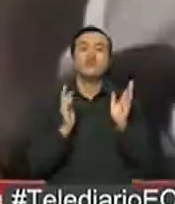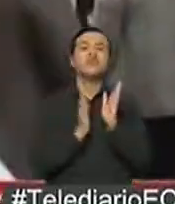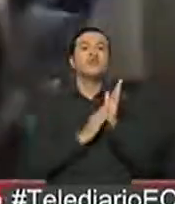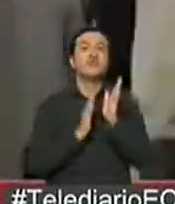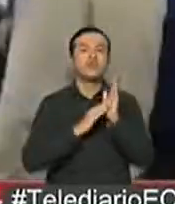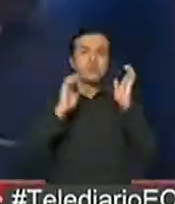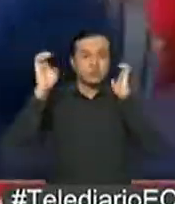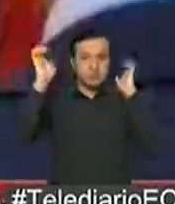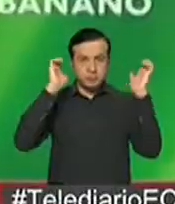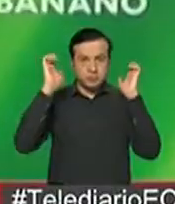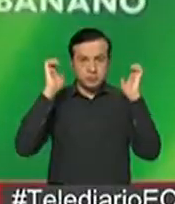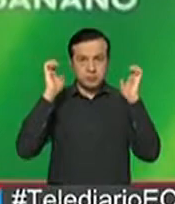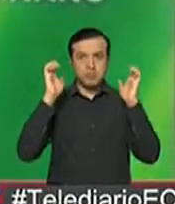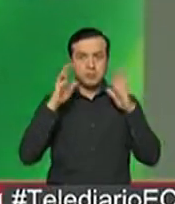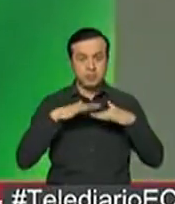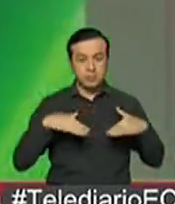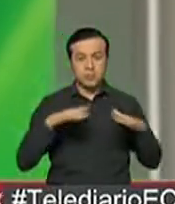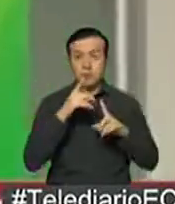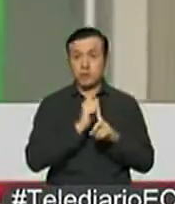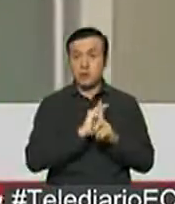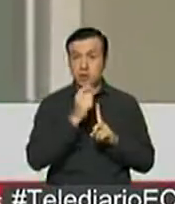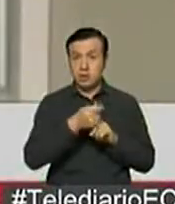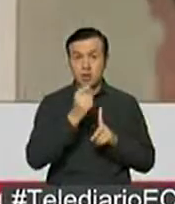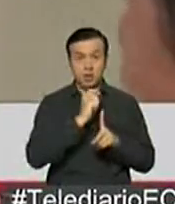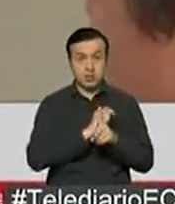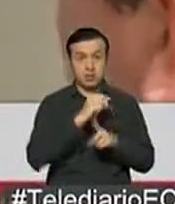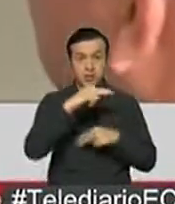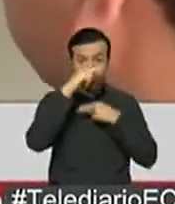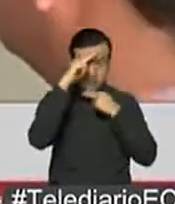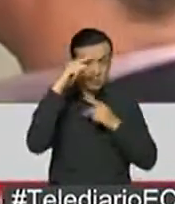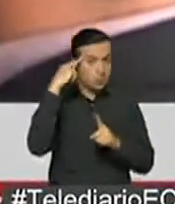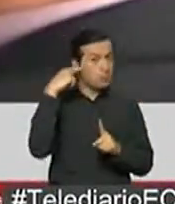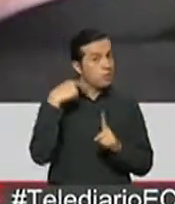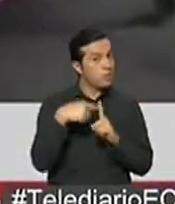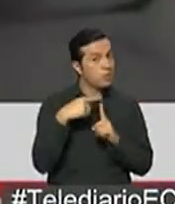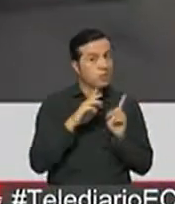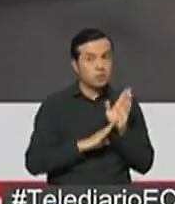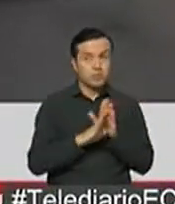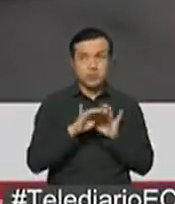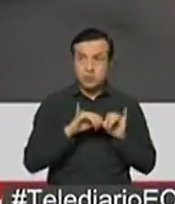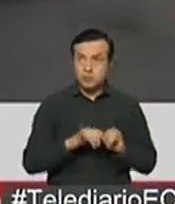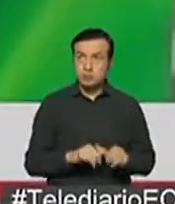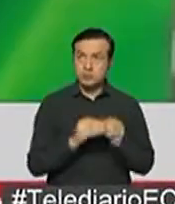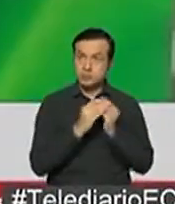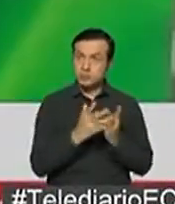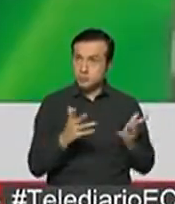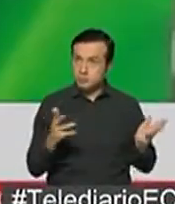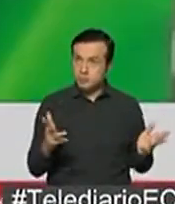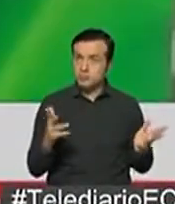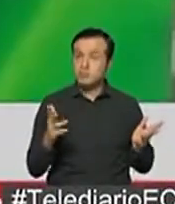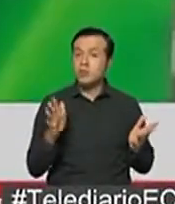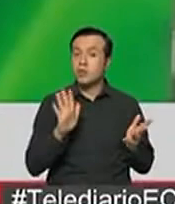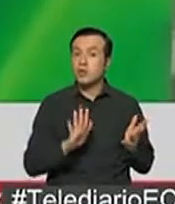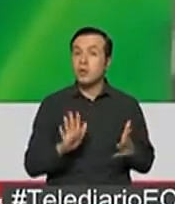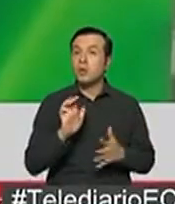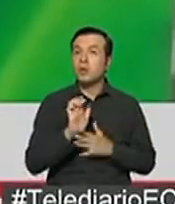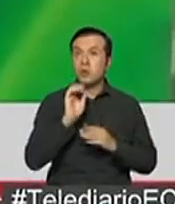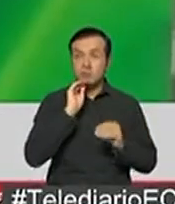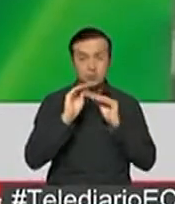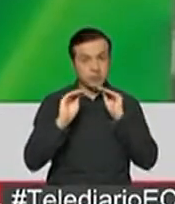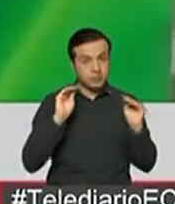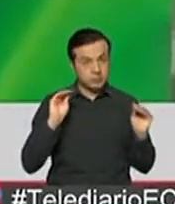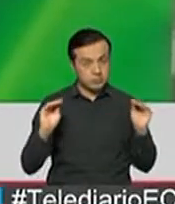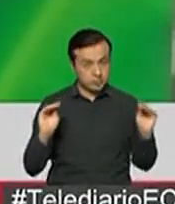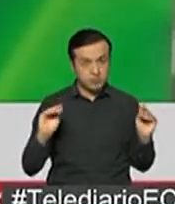lo que para el sector bananero es una buena noticia en pro de aumentar las exportaciones lo que el ecuador va a decir del mundo